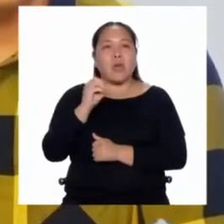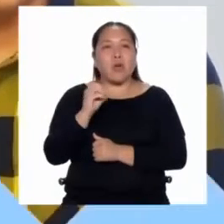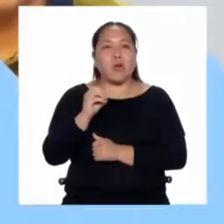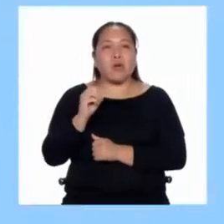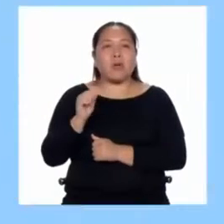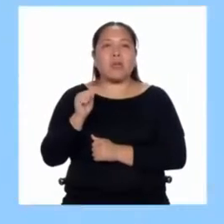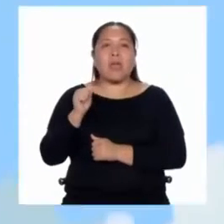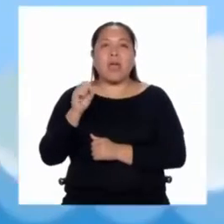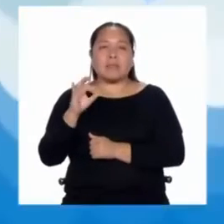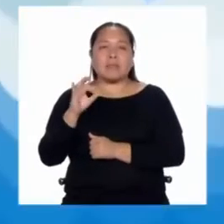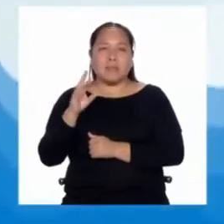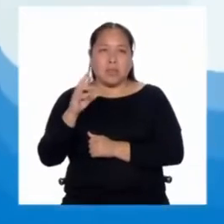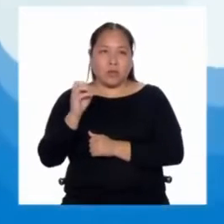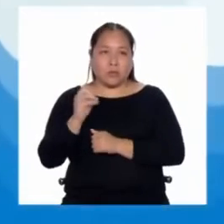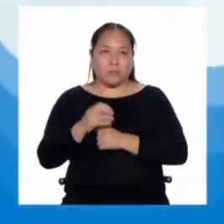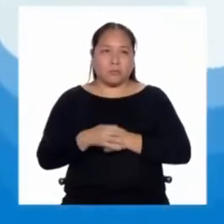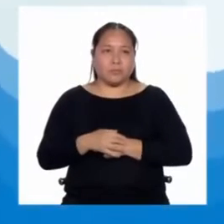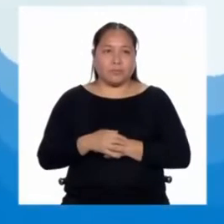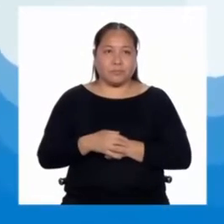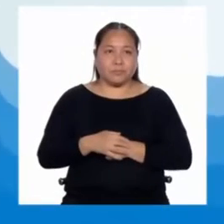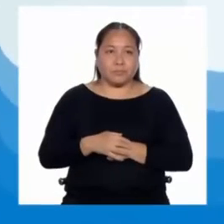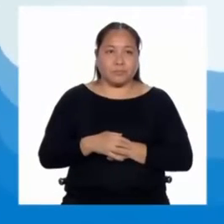acebo.